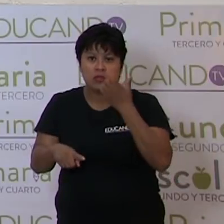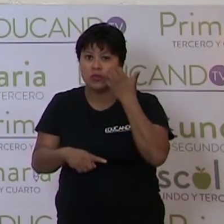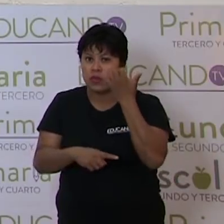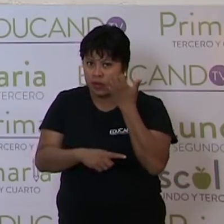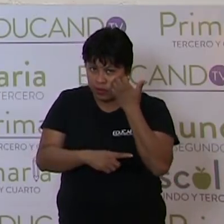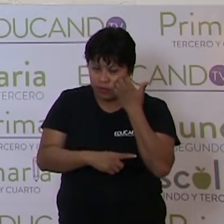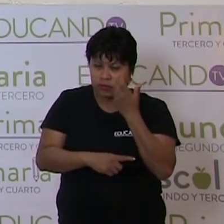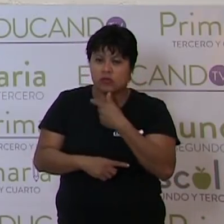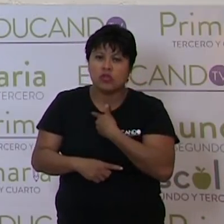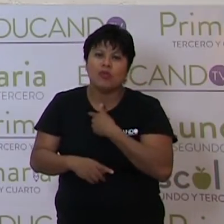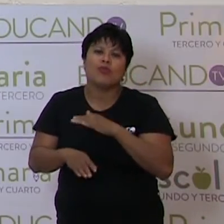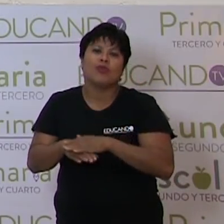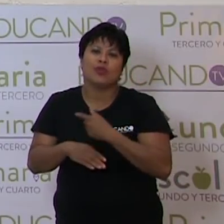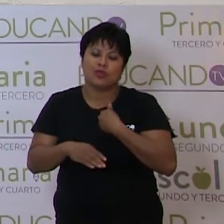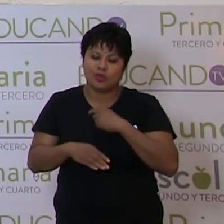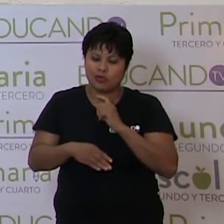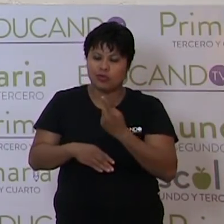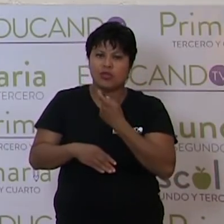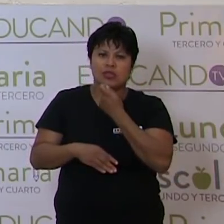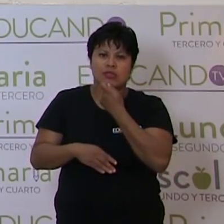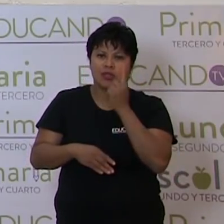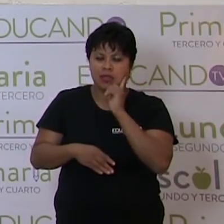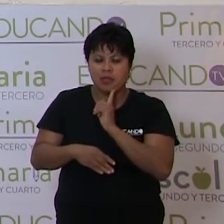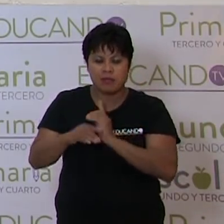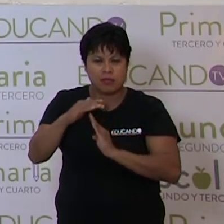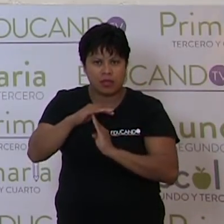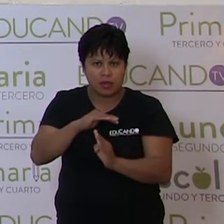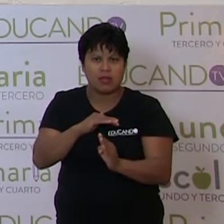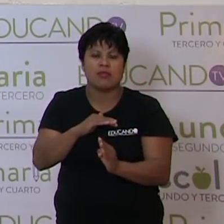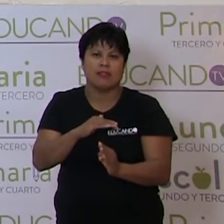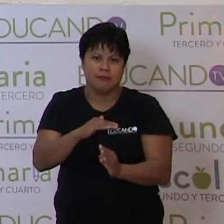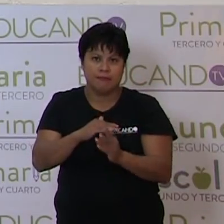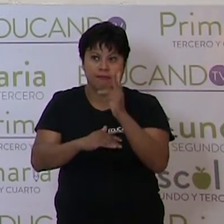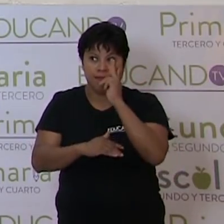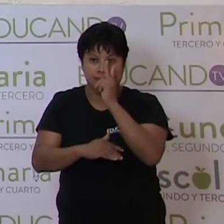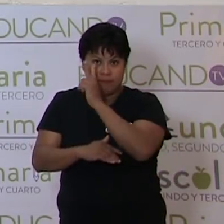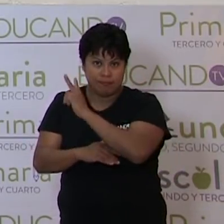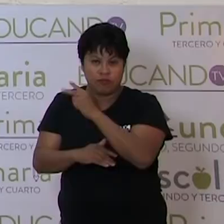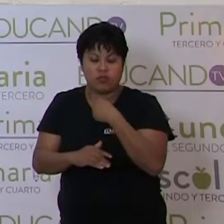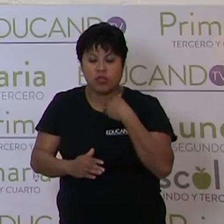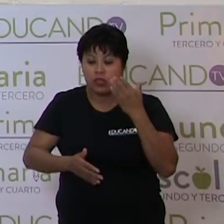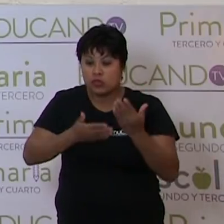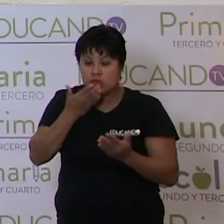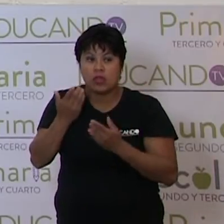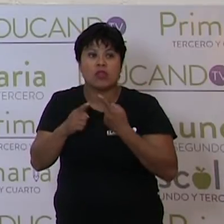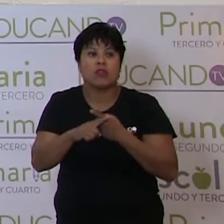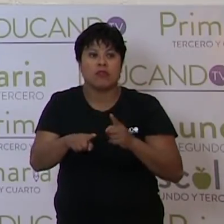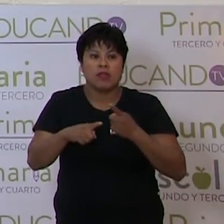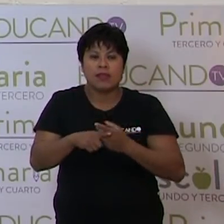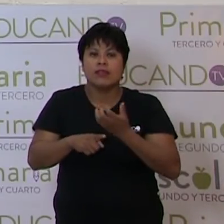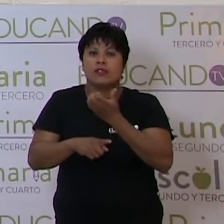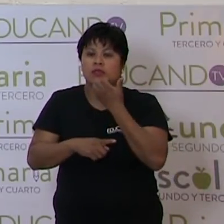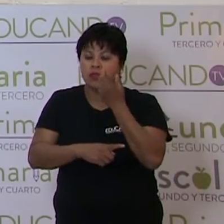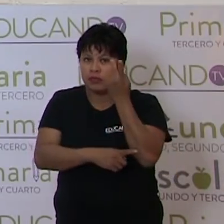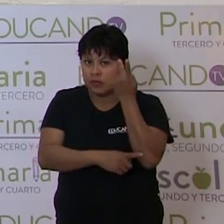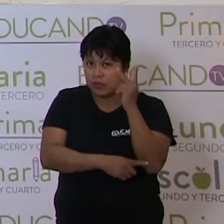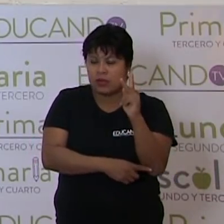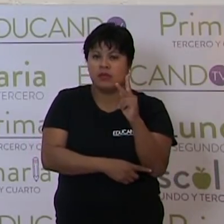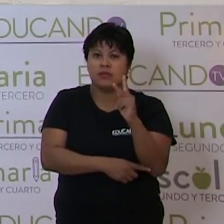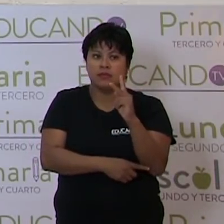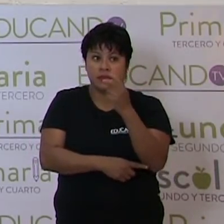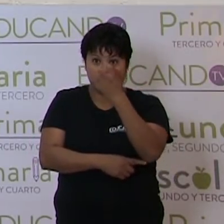a que soy una niña migrante. Fíjense bien, he estudiado en varias primarias. Esta